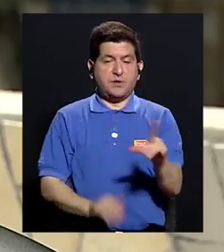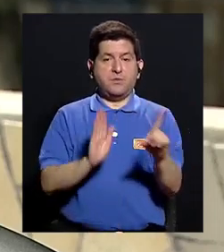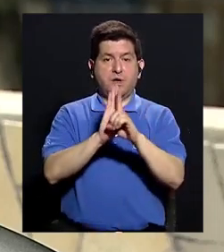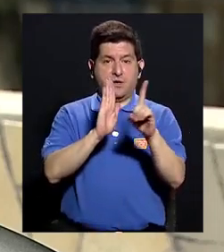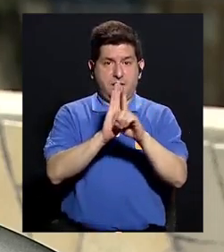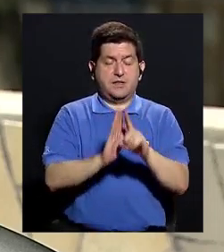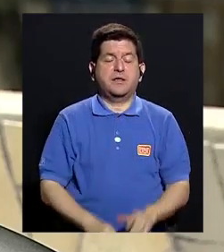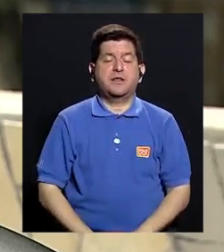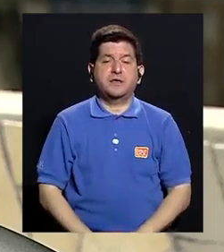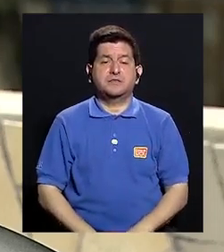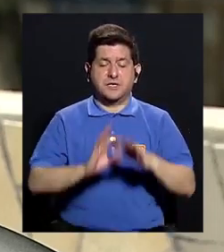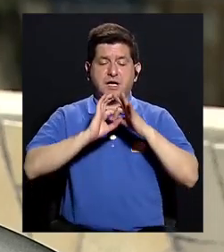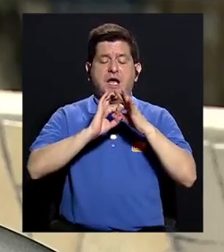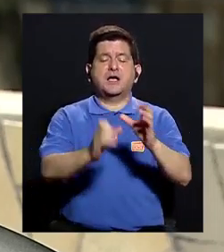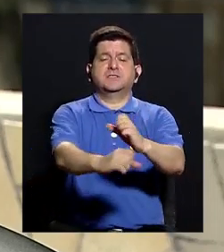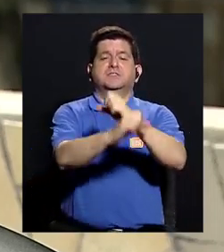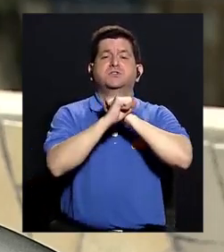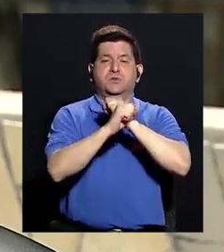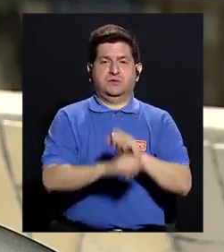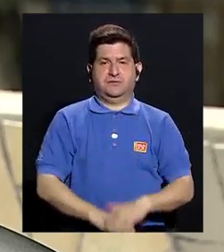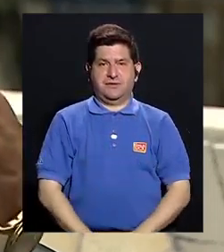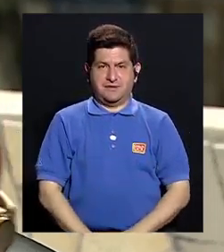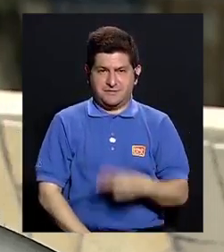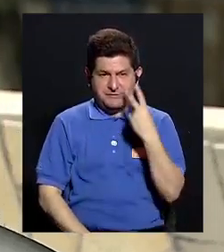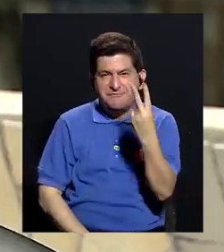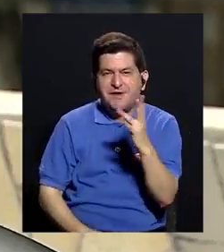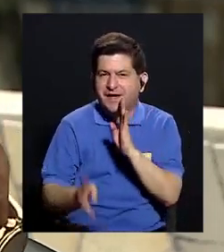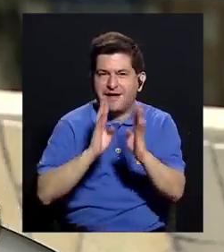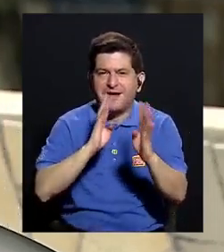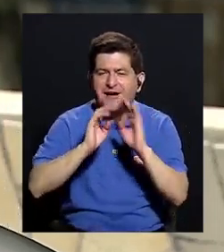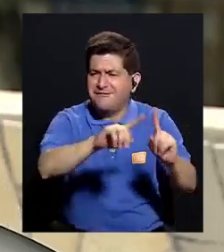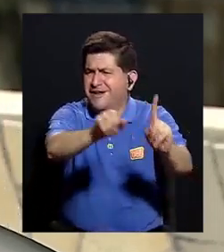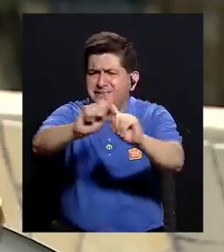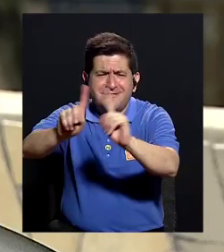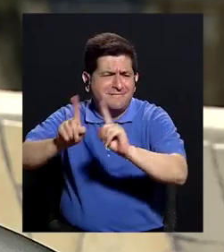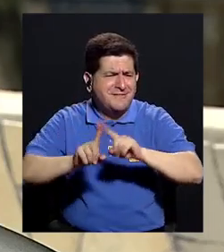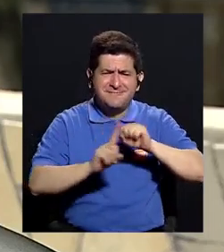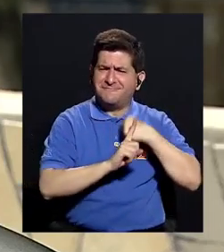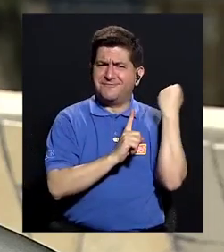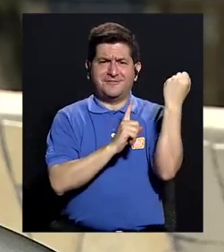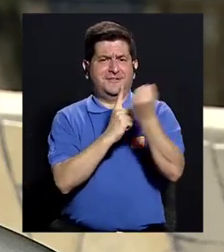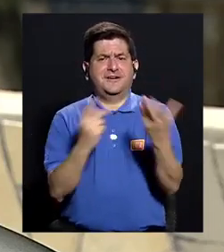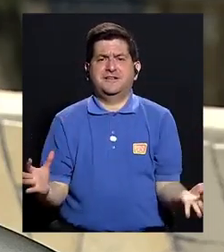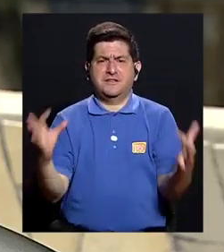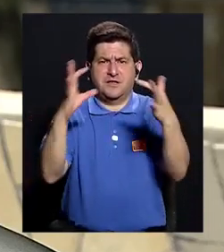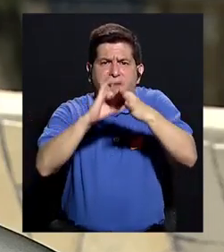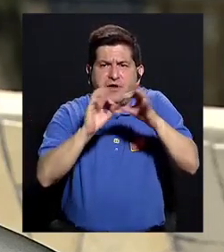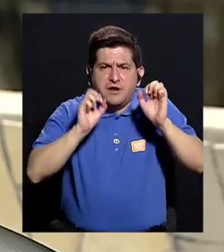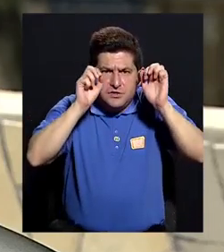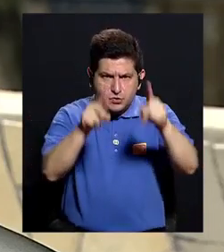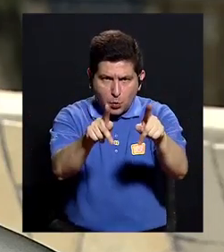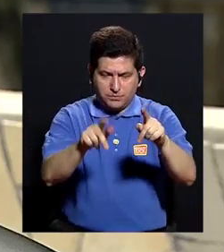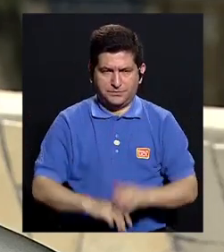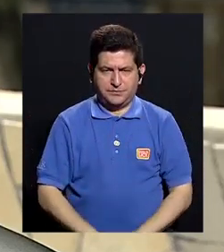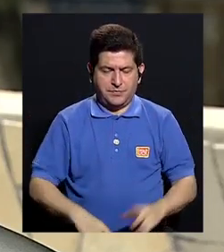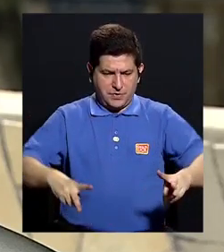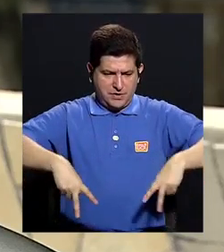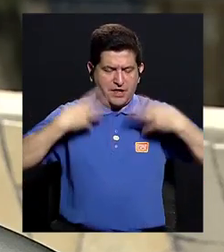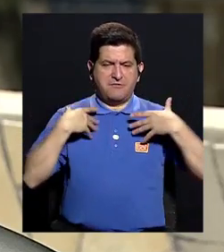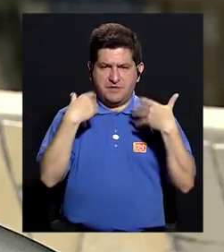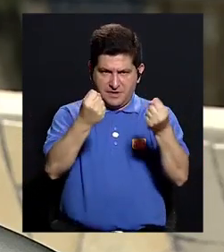Igualmente el derecho a vivir una sexualidad segura. Entonces, ven como hablamos de muchas condiciones que tienen que ver con esa posibilidad